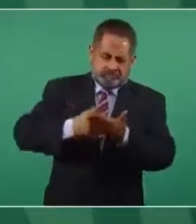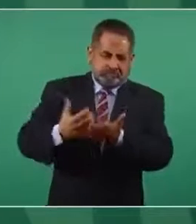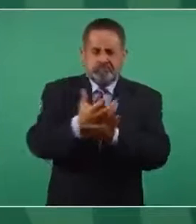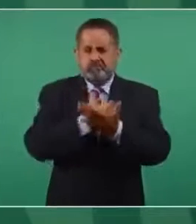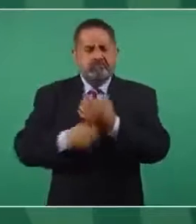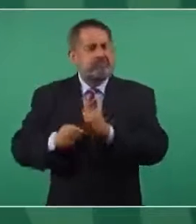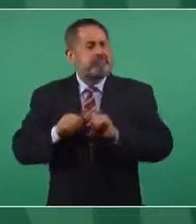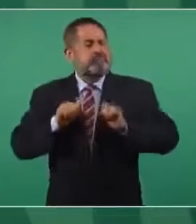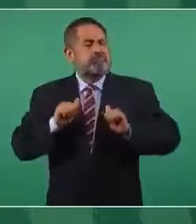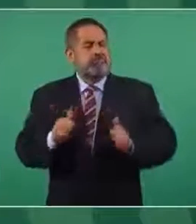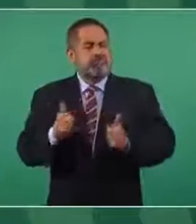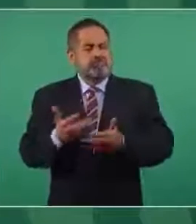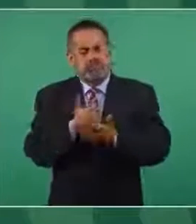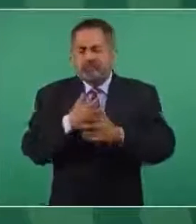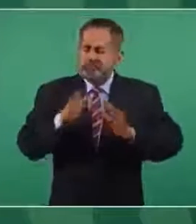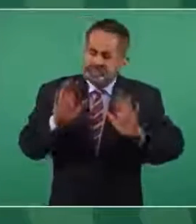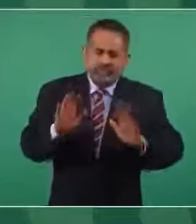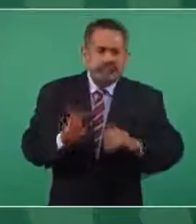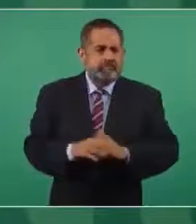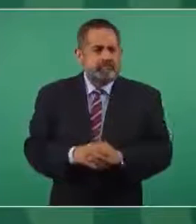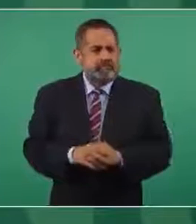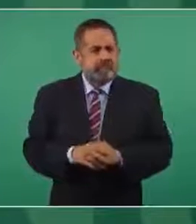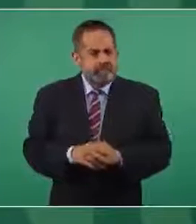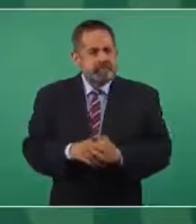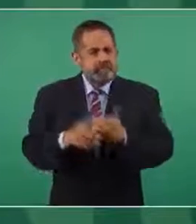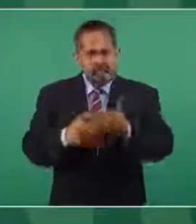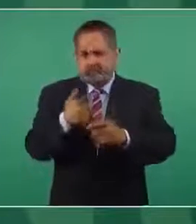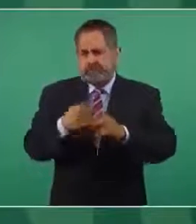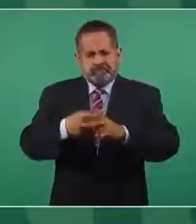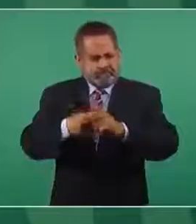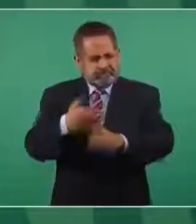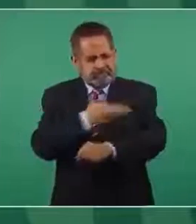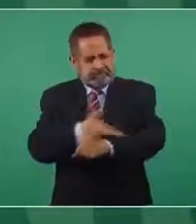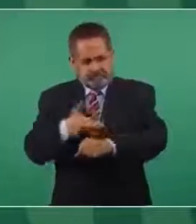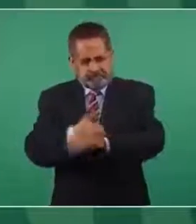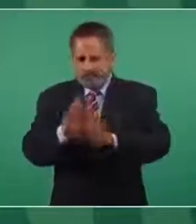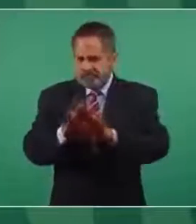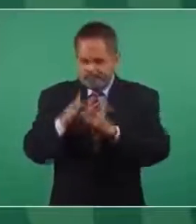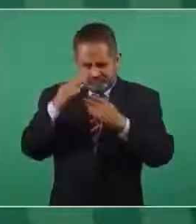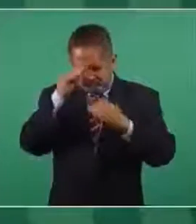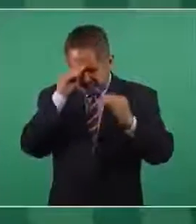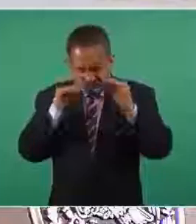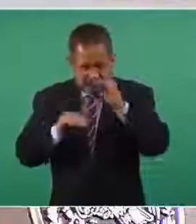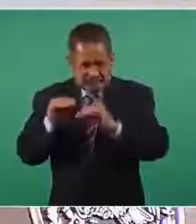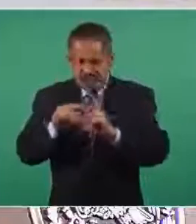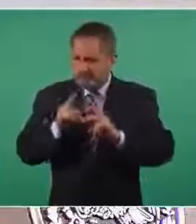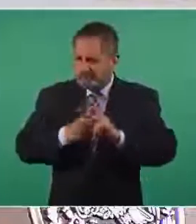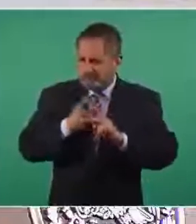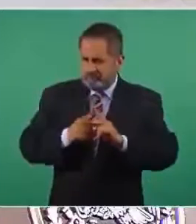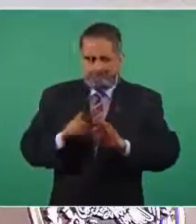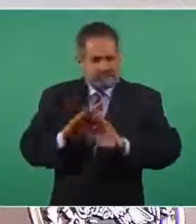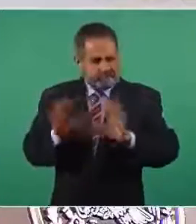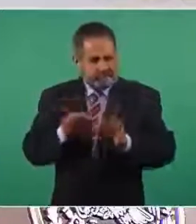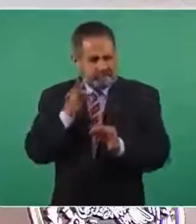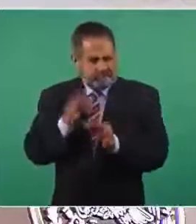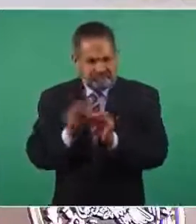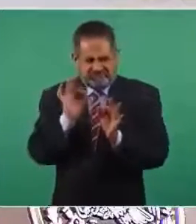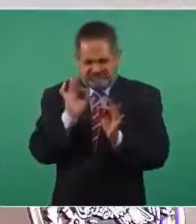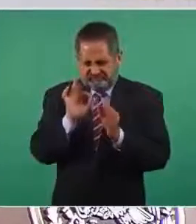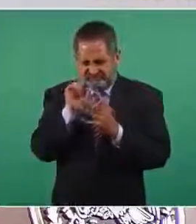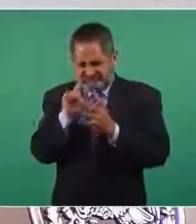la inversión. Pero eso ya está hecho, el análisis financiero